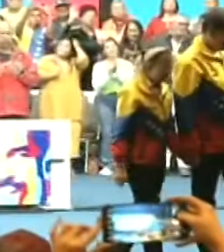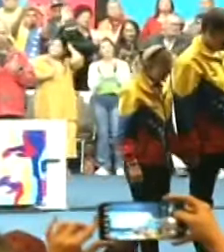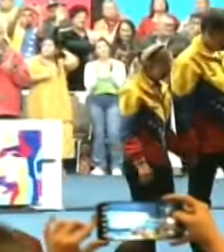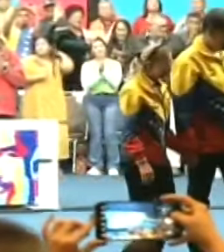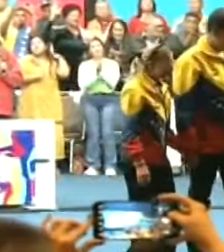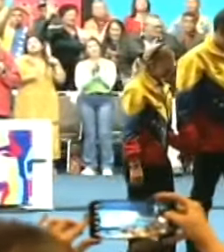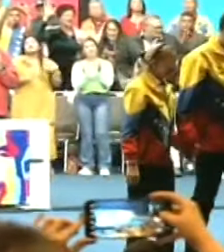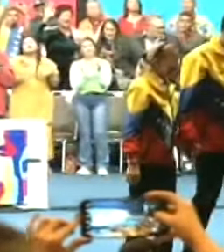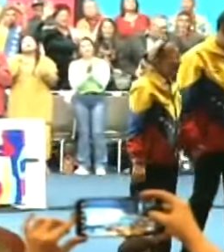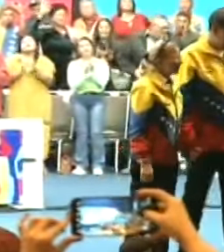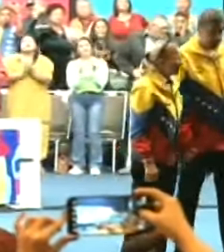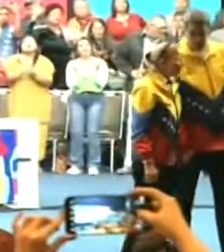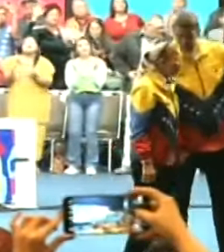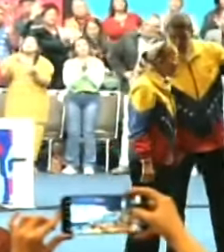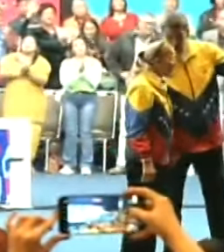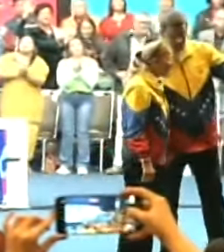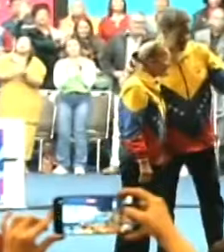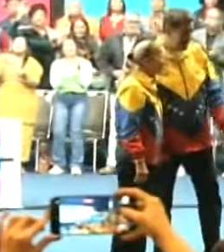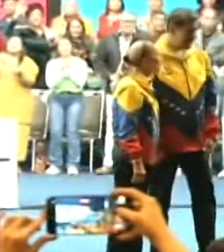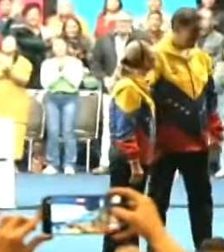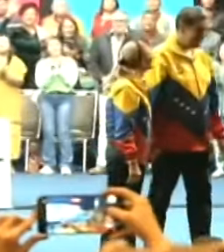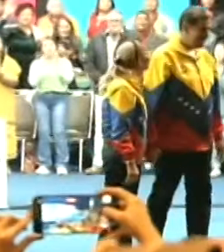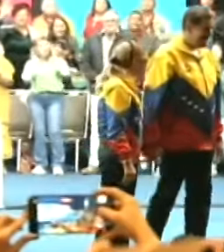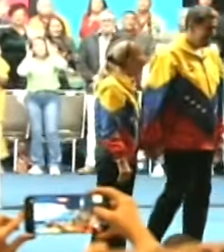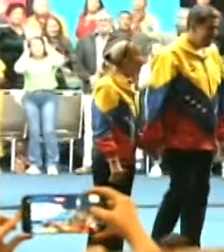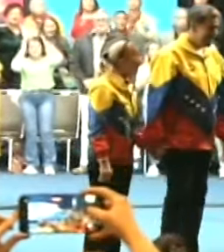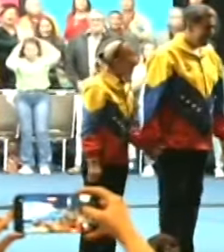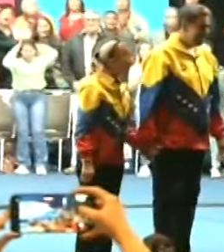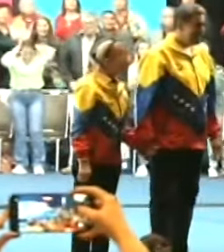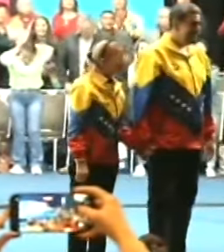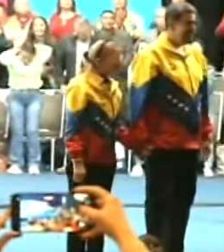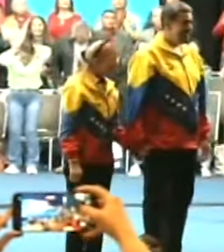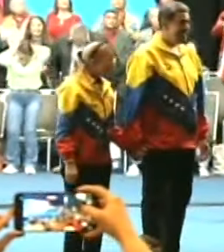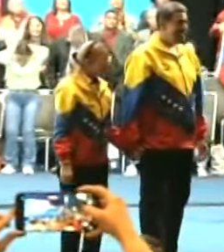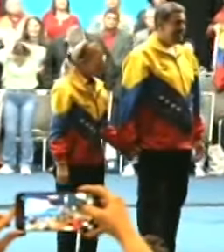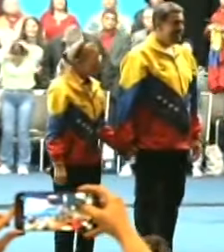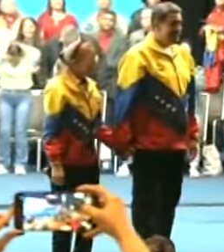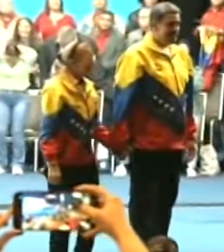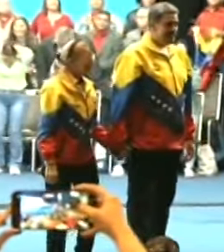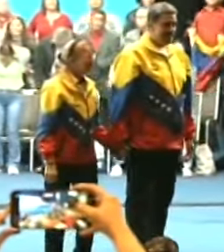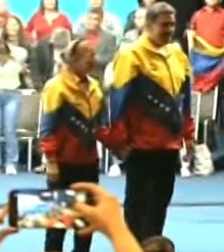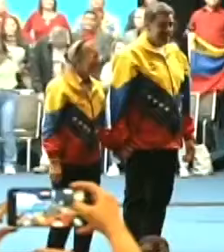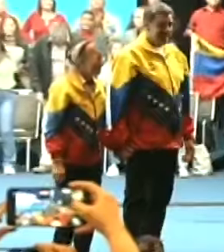una señal de cariño para sembrar en la patria.